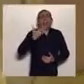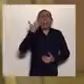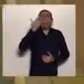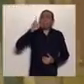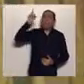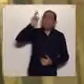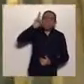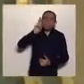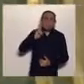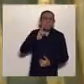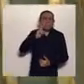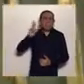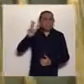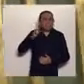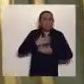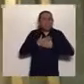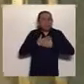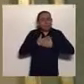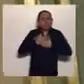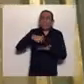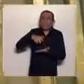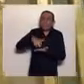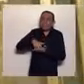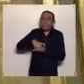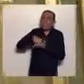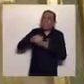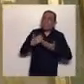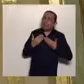te bendecimos, te adoramos,